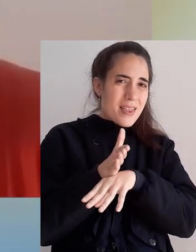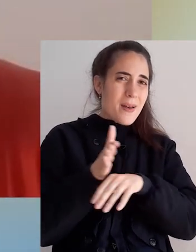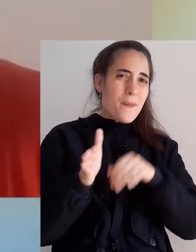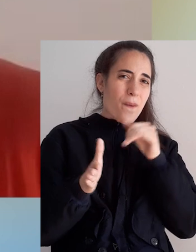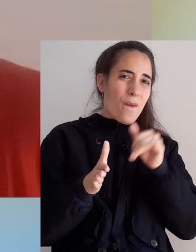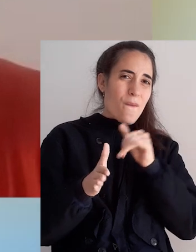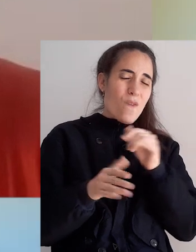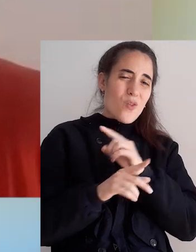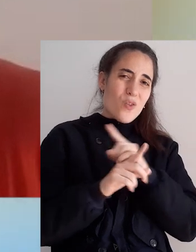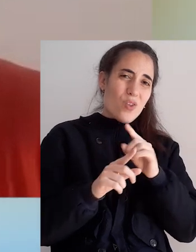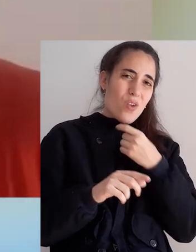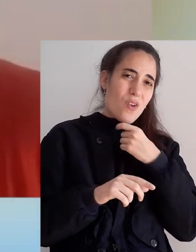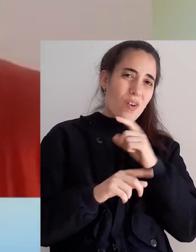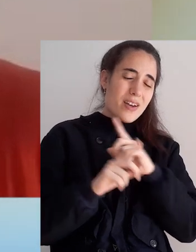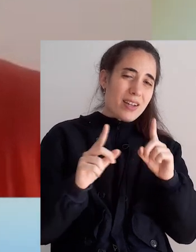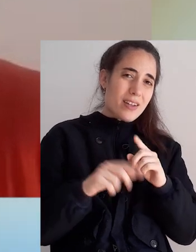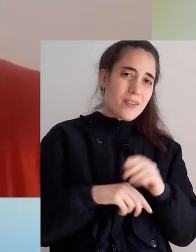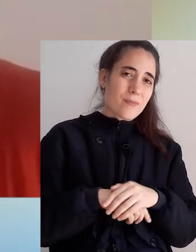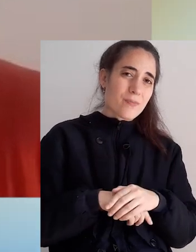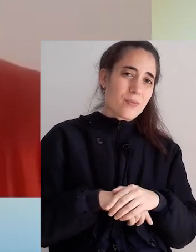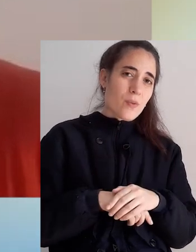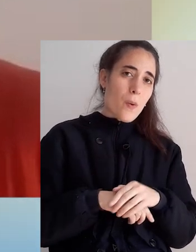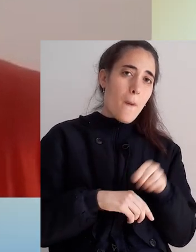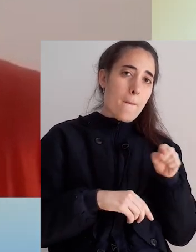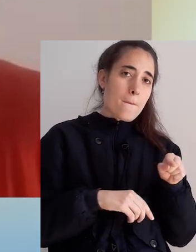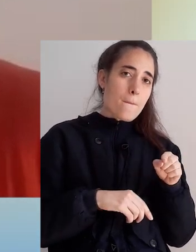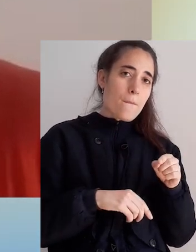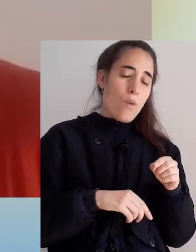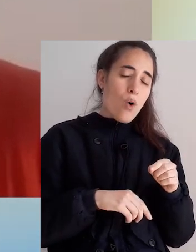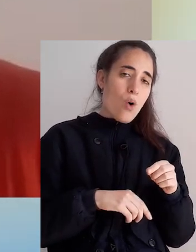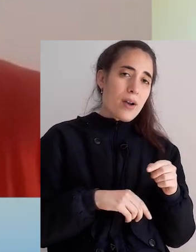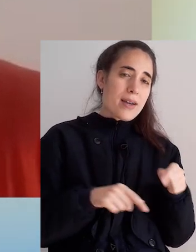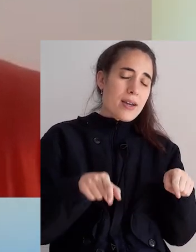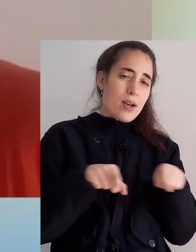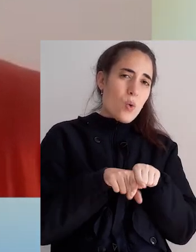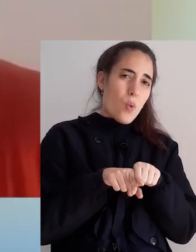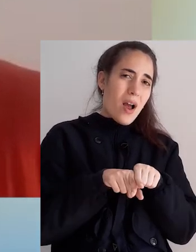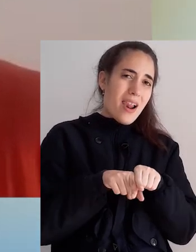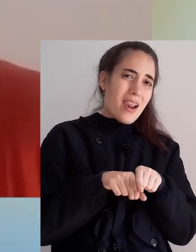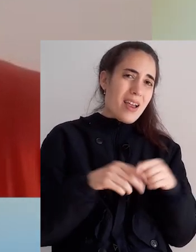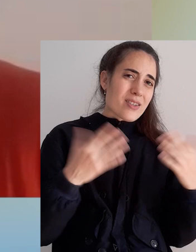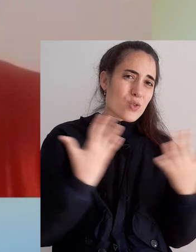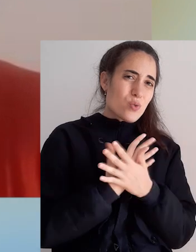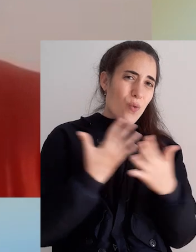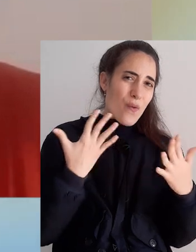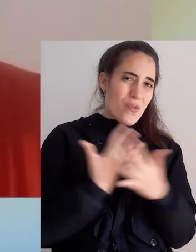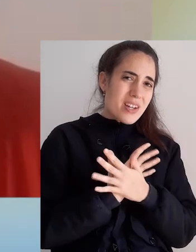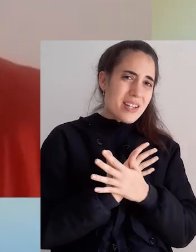a poner esta fichita de esperanza para este próximo 2025. Te agradezco